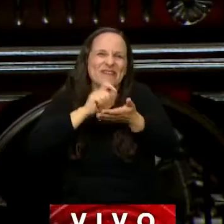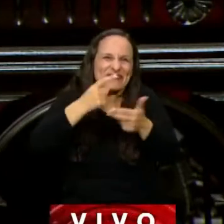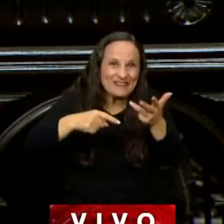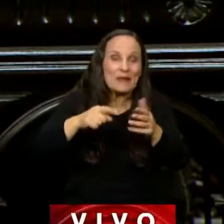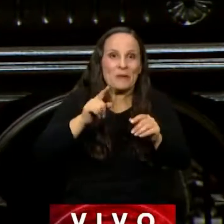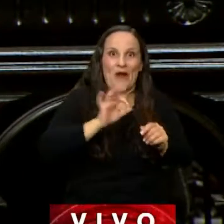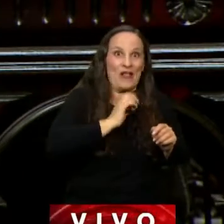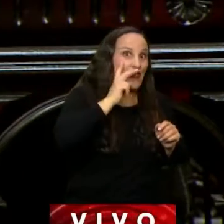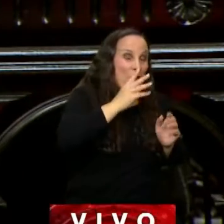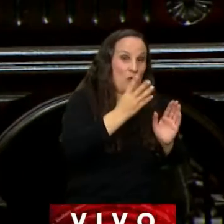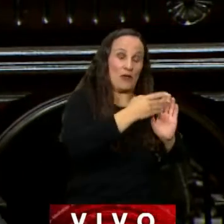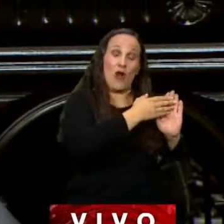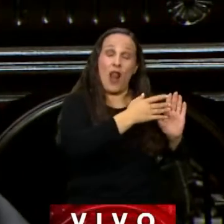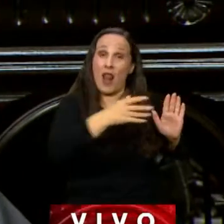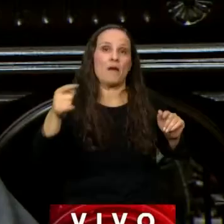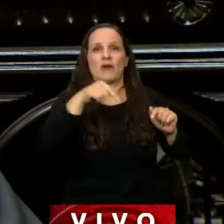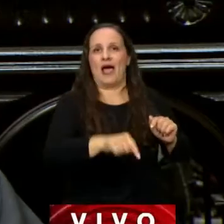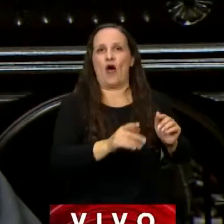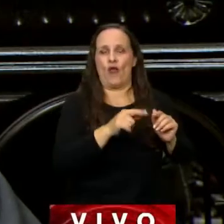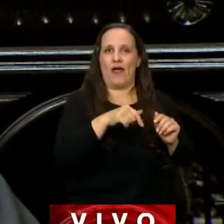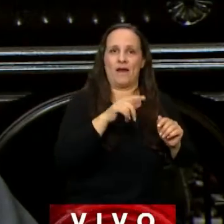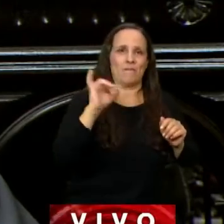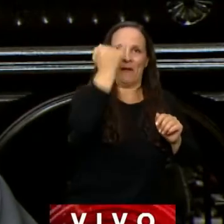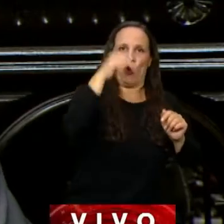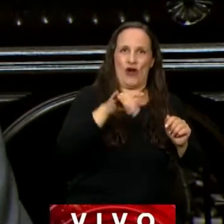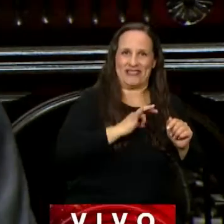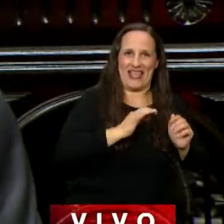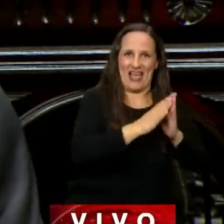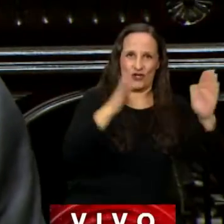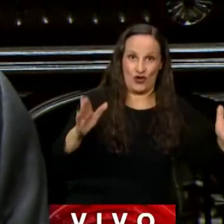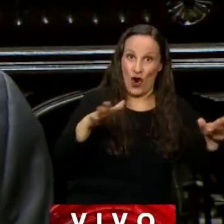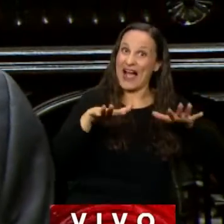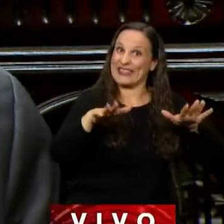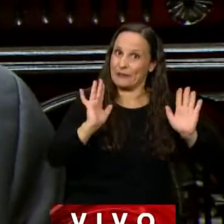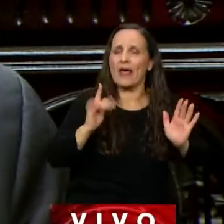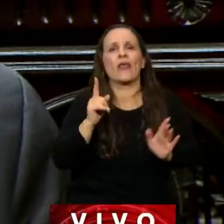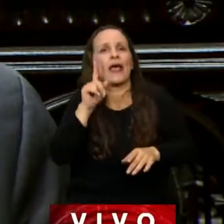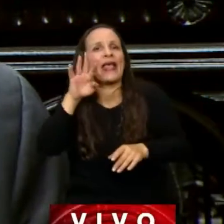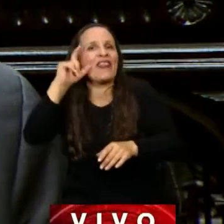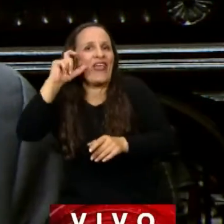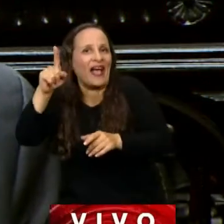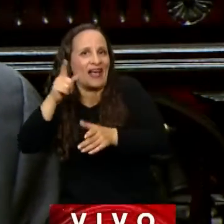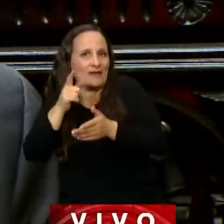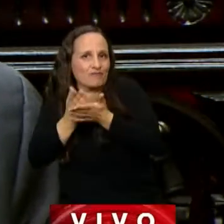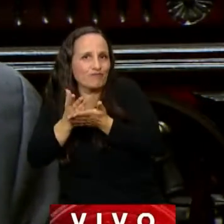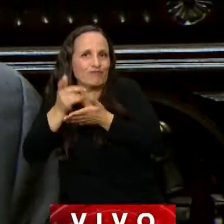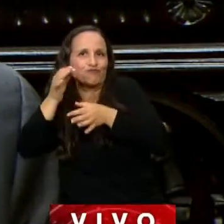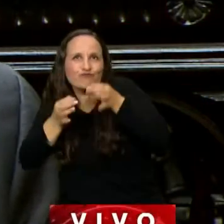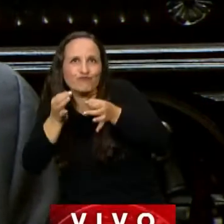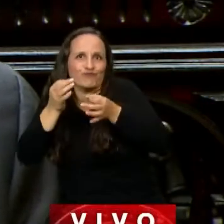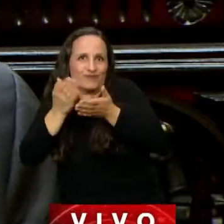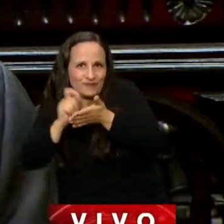año 2004. Reitero, el nivel de actividad es el mayor, según el INDEC, desde que este dato